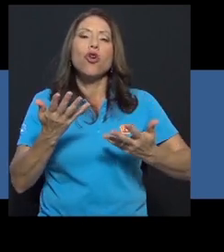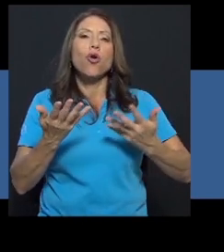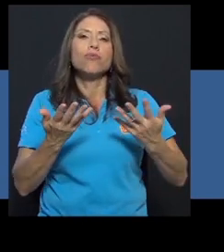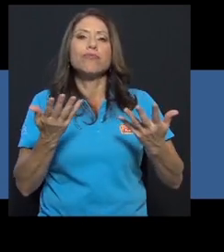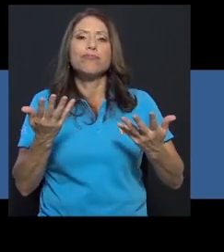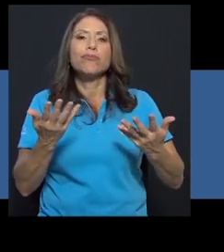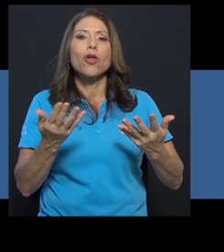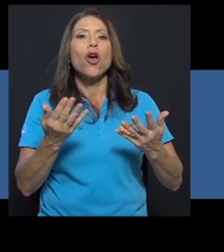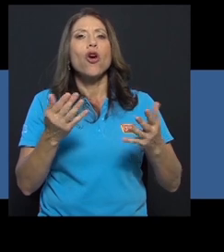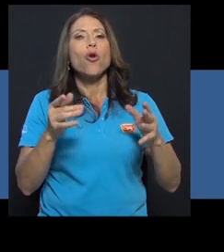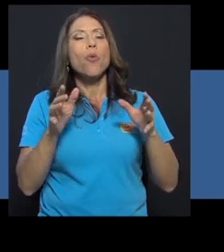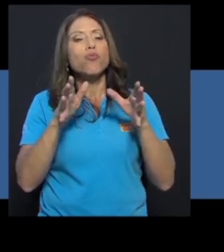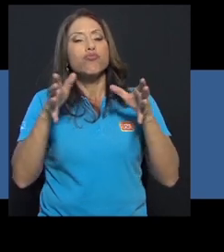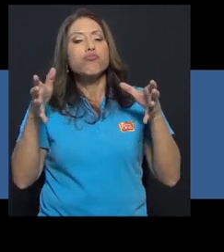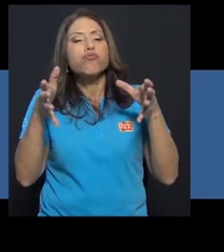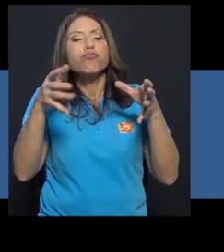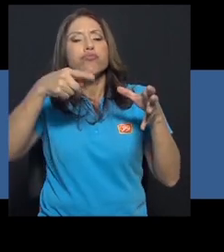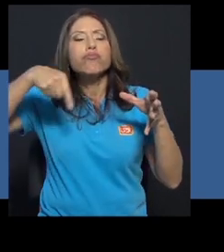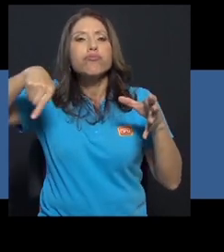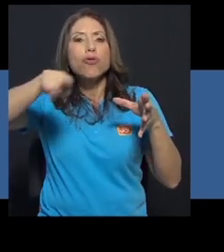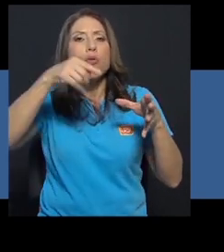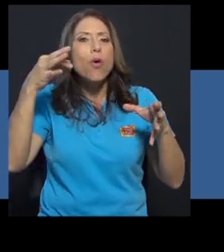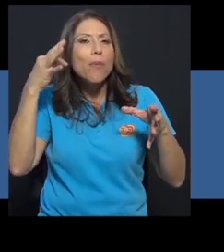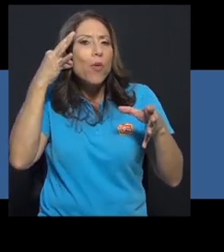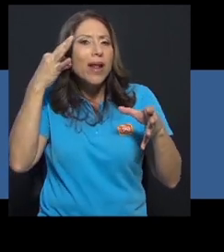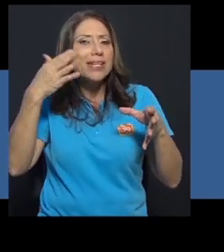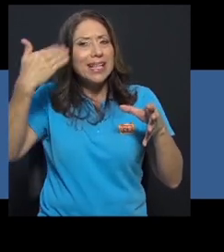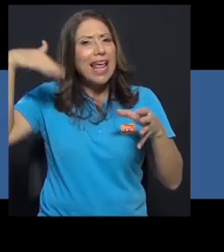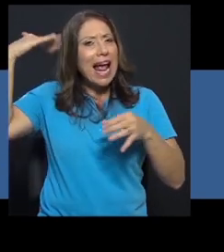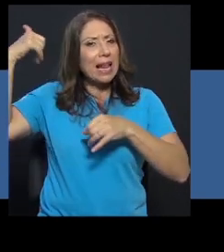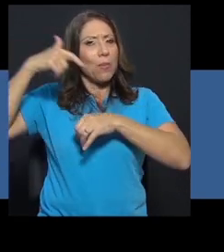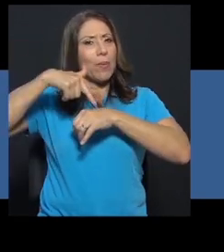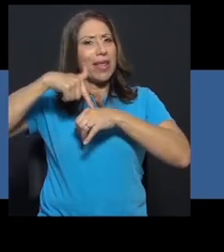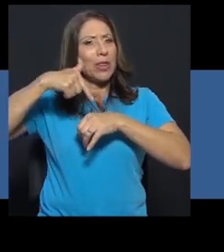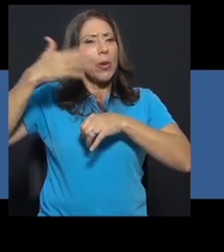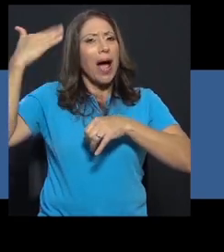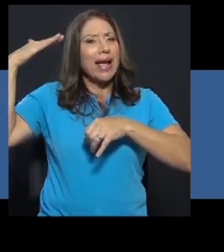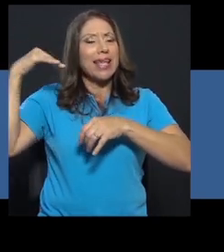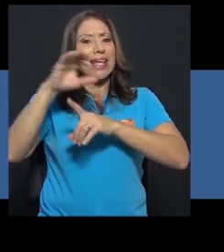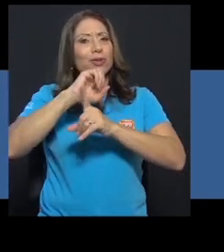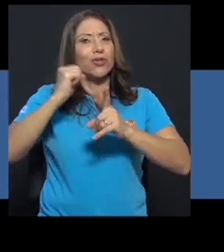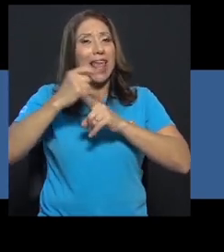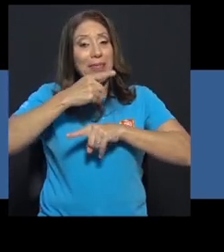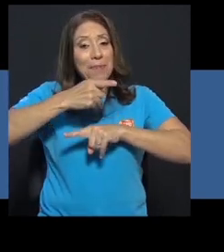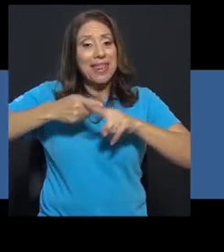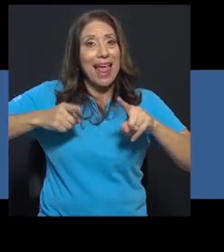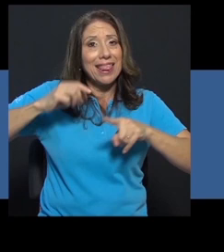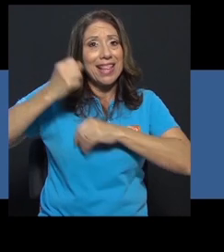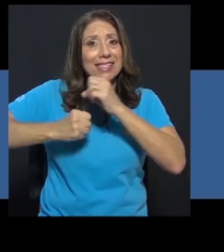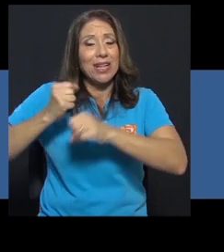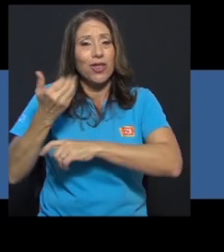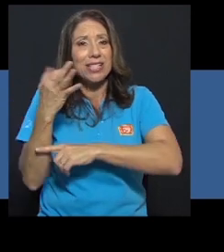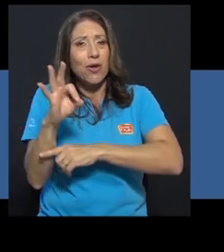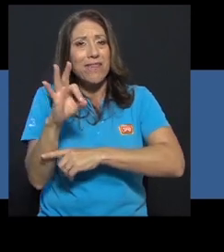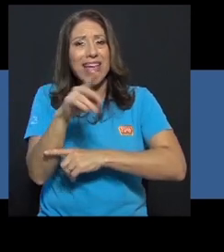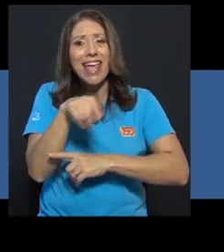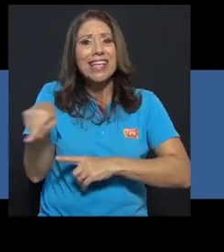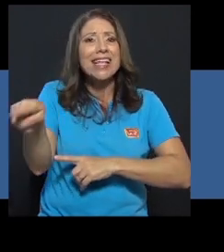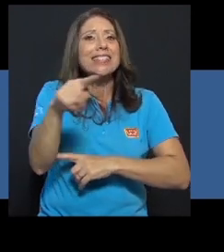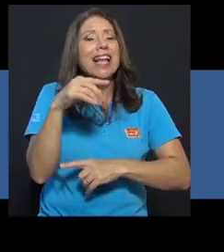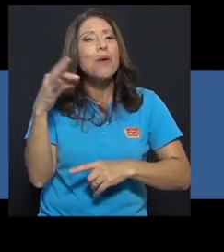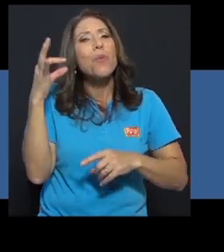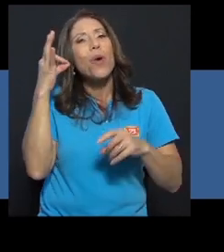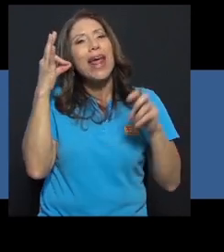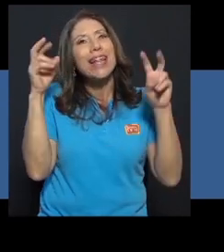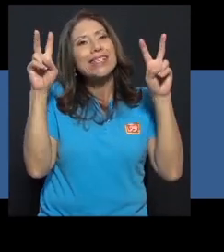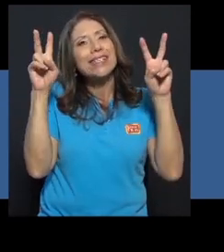grupo de mujeres, digamos, que en aquel momento, en aquella sociedad de la mitad del siglo XIX, eran mujeres